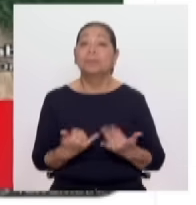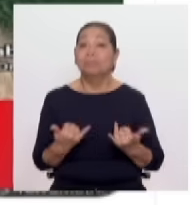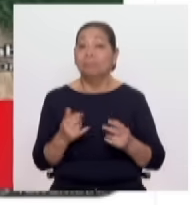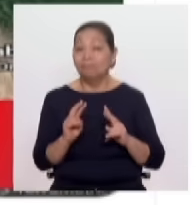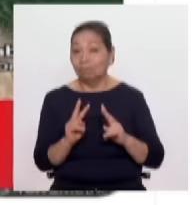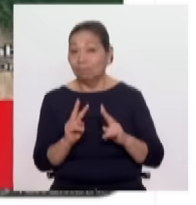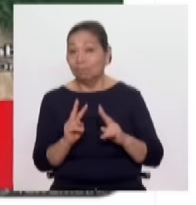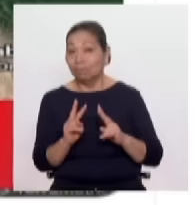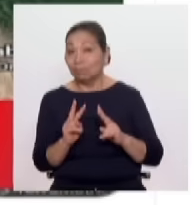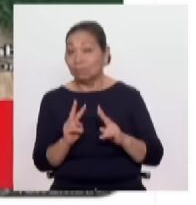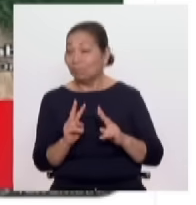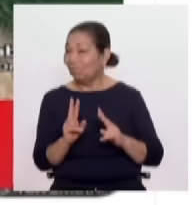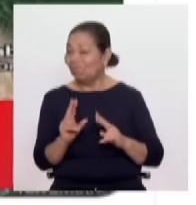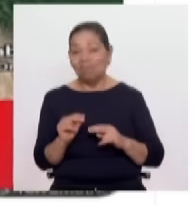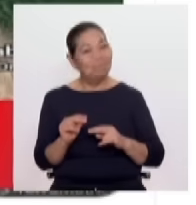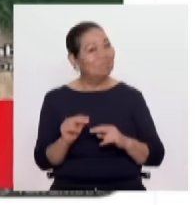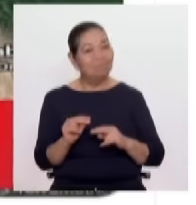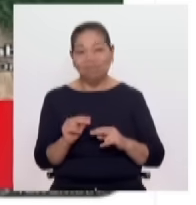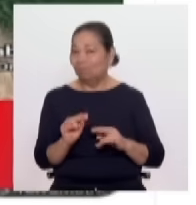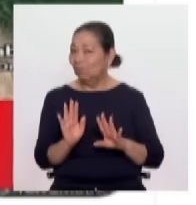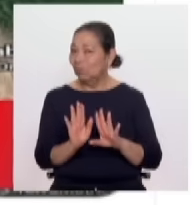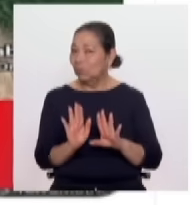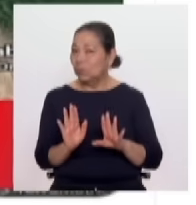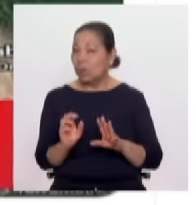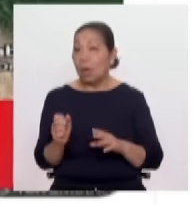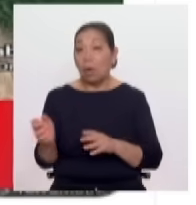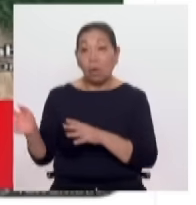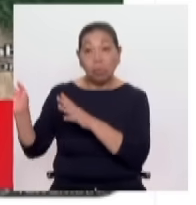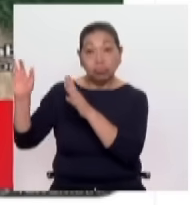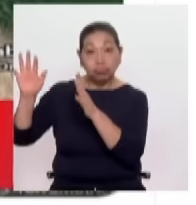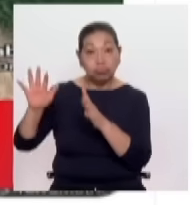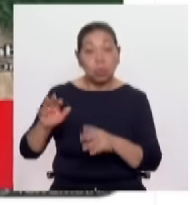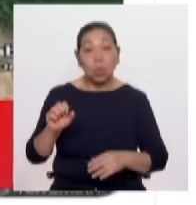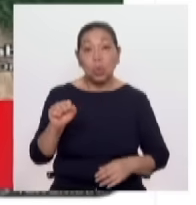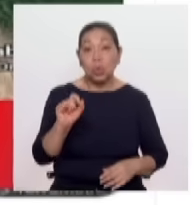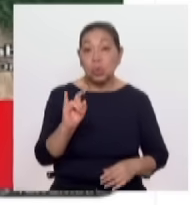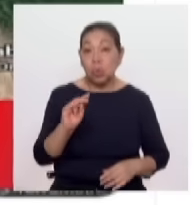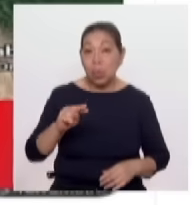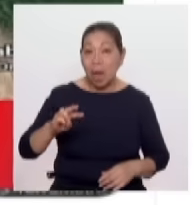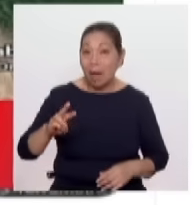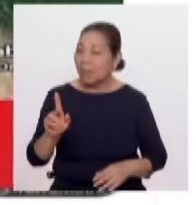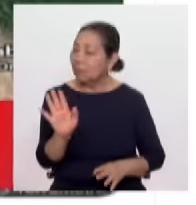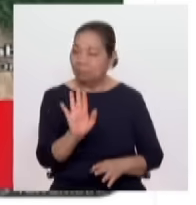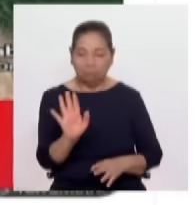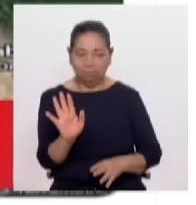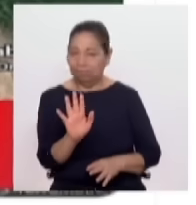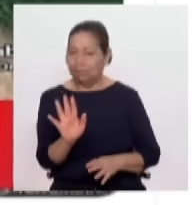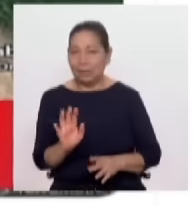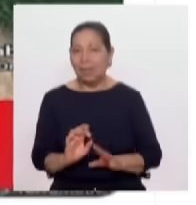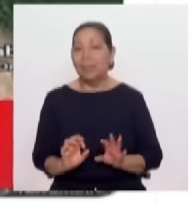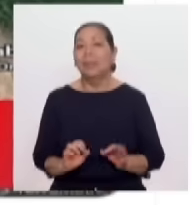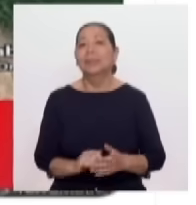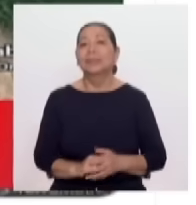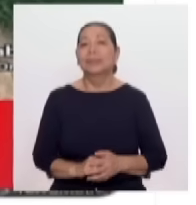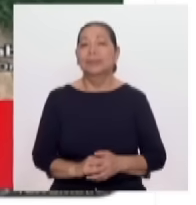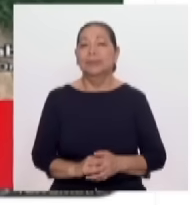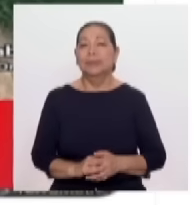en la parte superior, no se genera tsunami. A las 7 y 11 de la mañana se produjo este sismo.